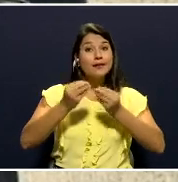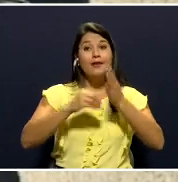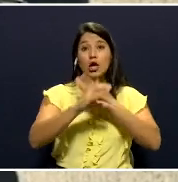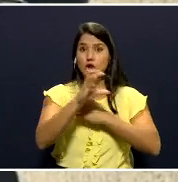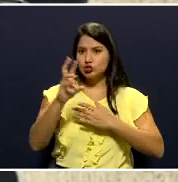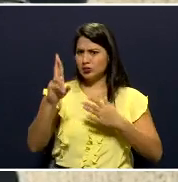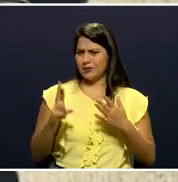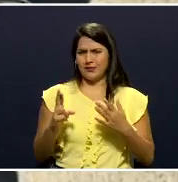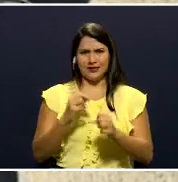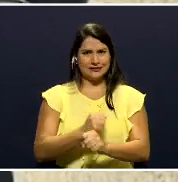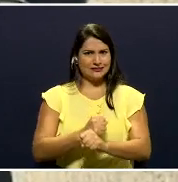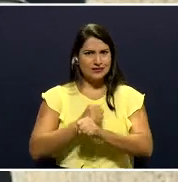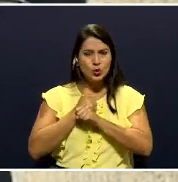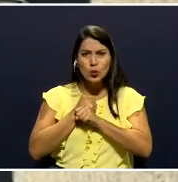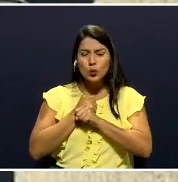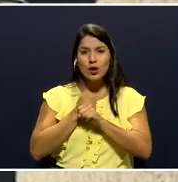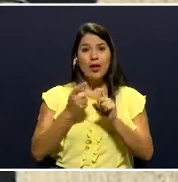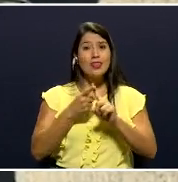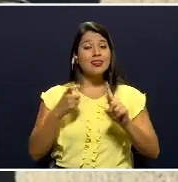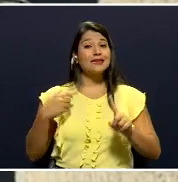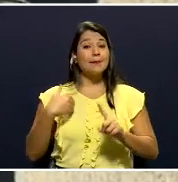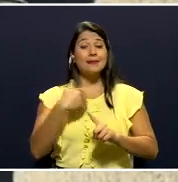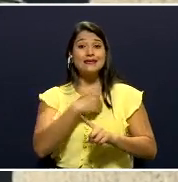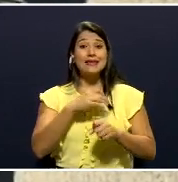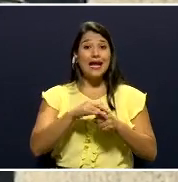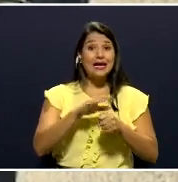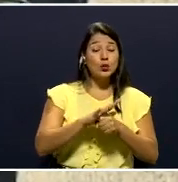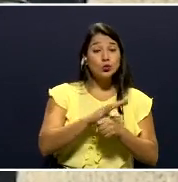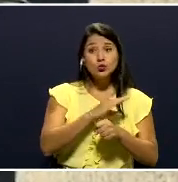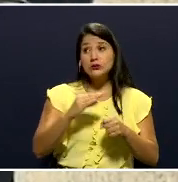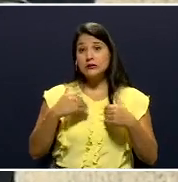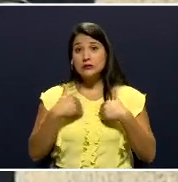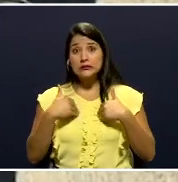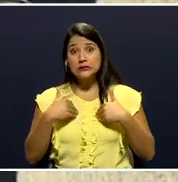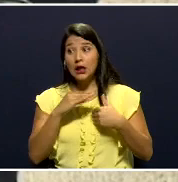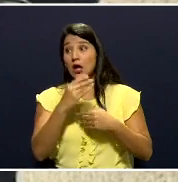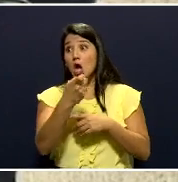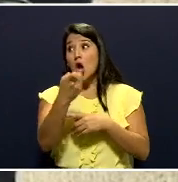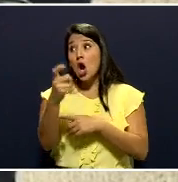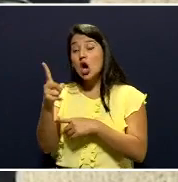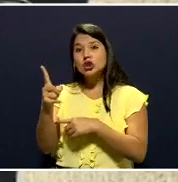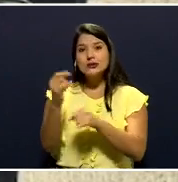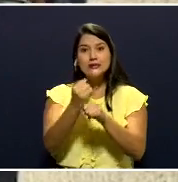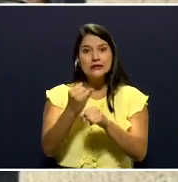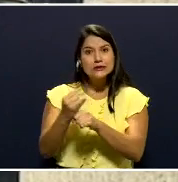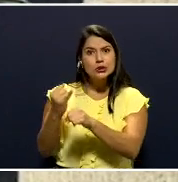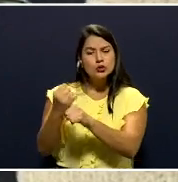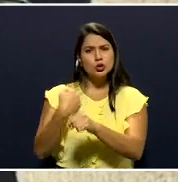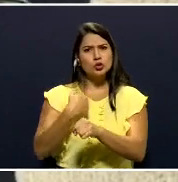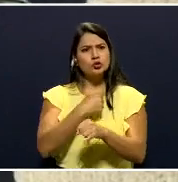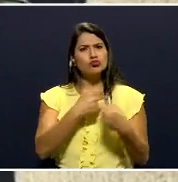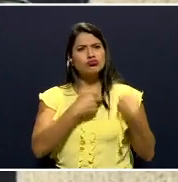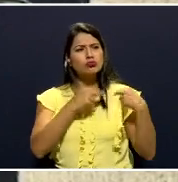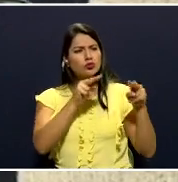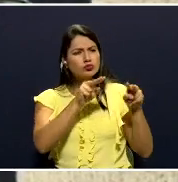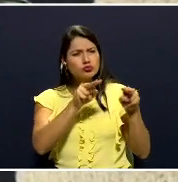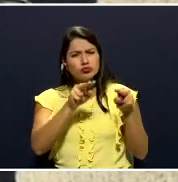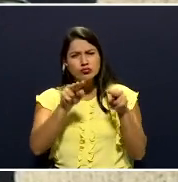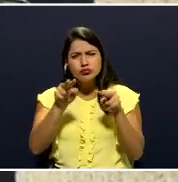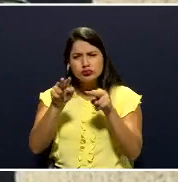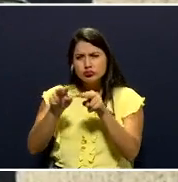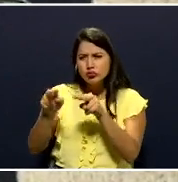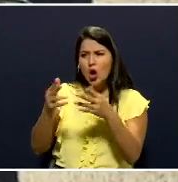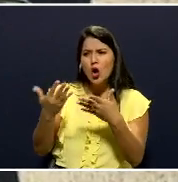está garantizado. Desde el Ministerio de Agricultura y Ganadería y de sus 11 instituciones hemos estado monitoreando el comportamiento de